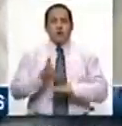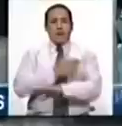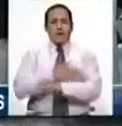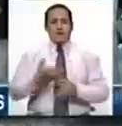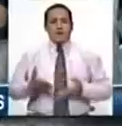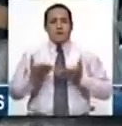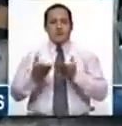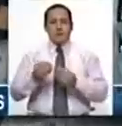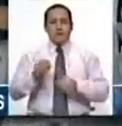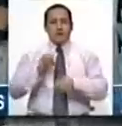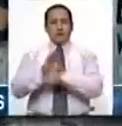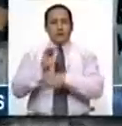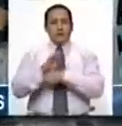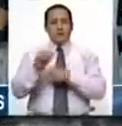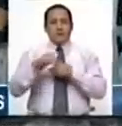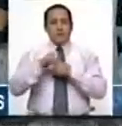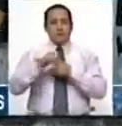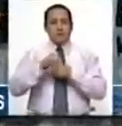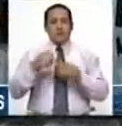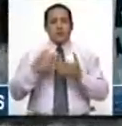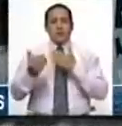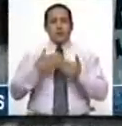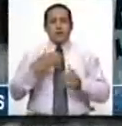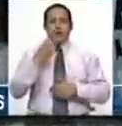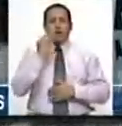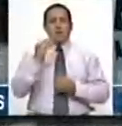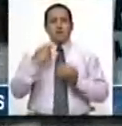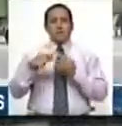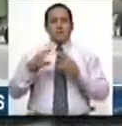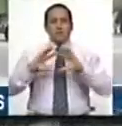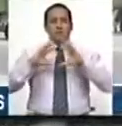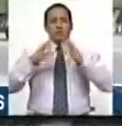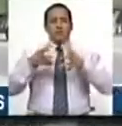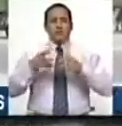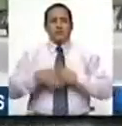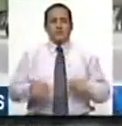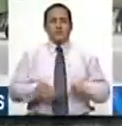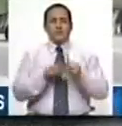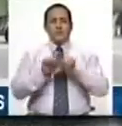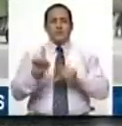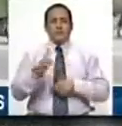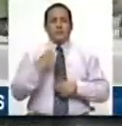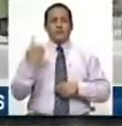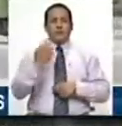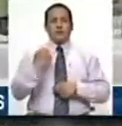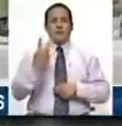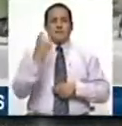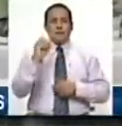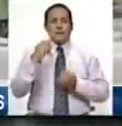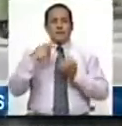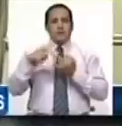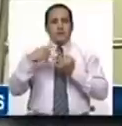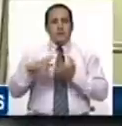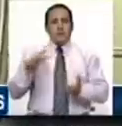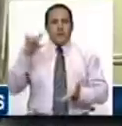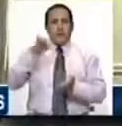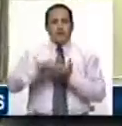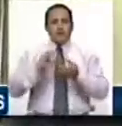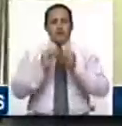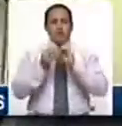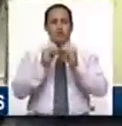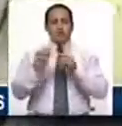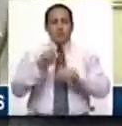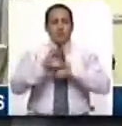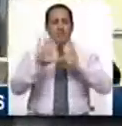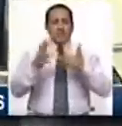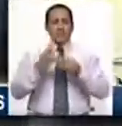recibiendo instrucción cualquier joven en otra parte del mundo en total son 20 los aviones que serán coproducido 16 de